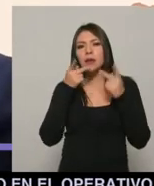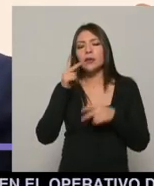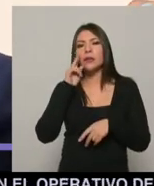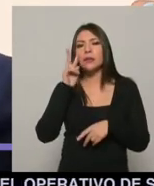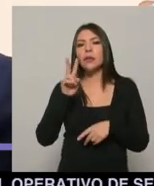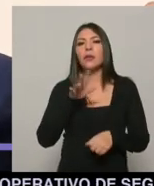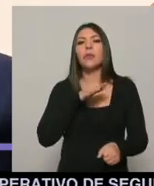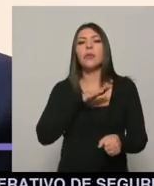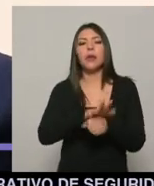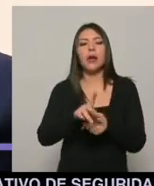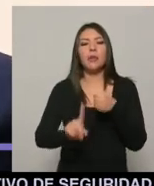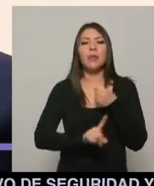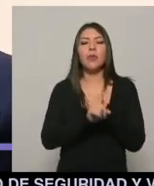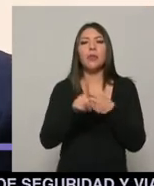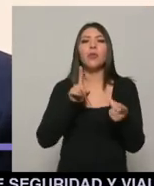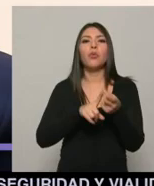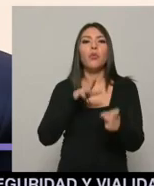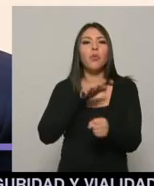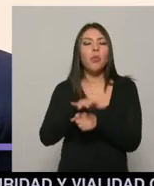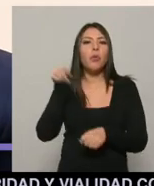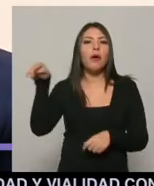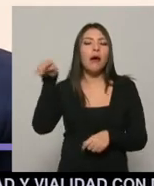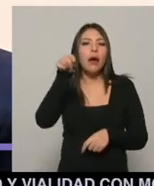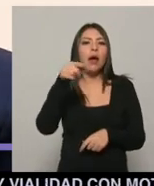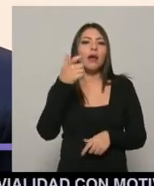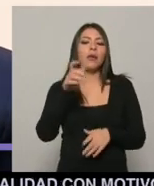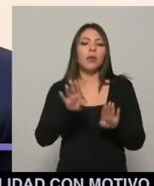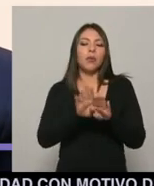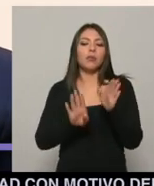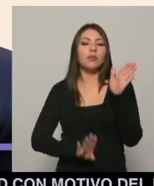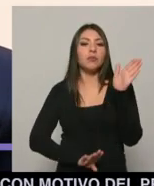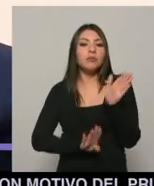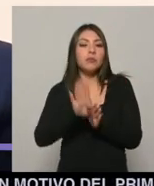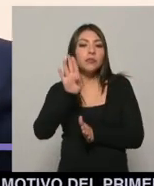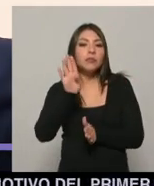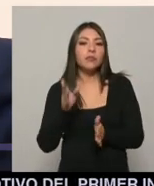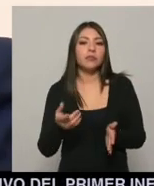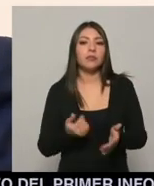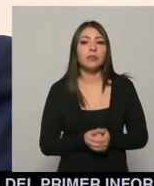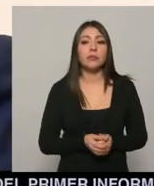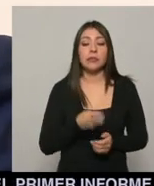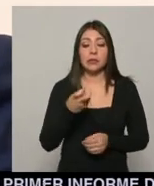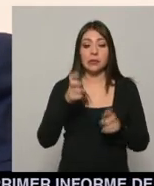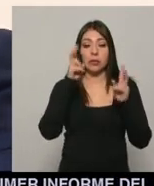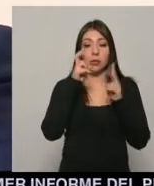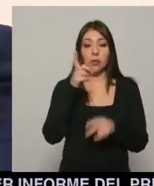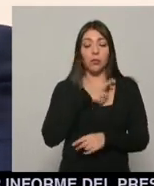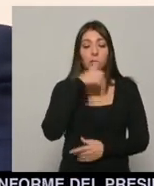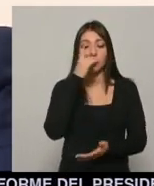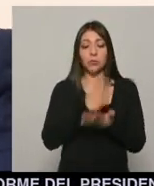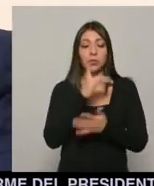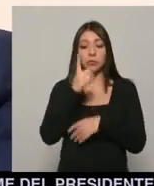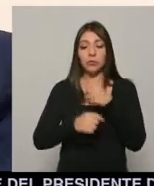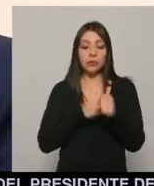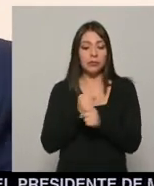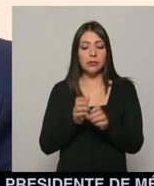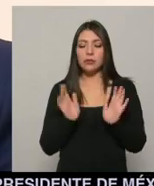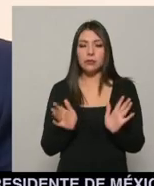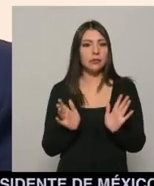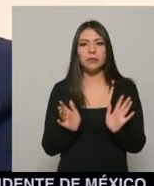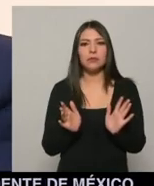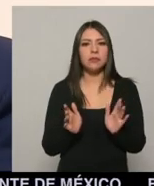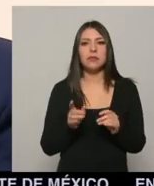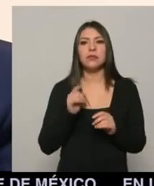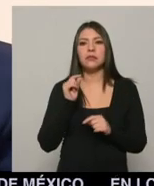en problemas, que es el tema de crecimiento, porque no es un asunto de un año, sino es un asunto de ruptura, pero vamos instalando